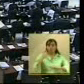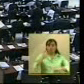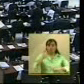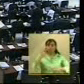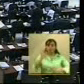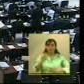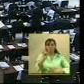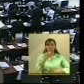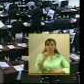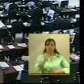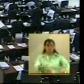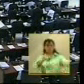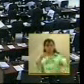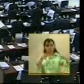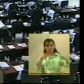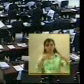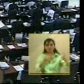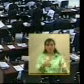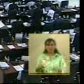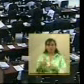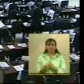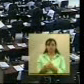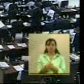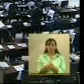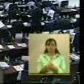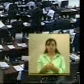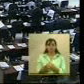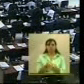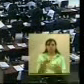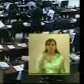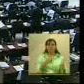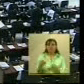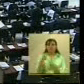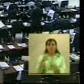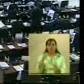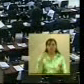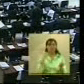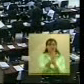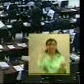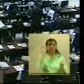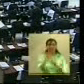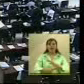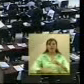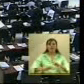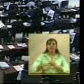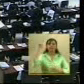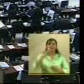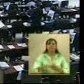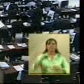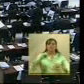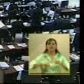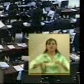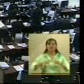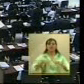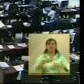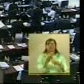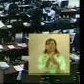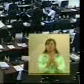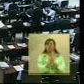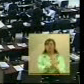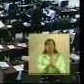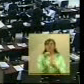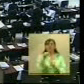Aérea Ecuatoriana, con tanques de guerra y tropas de asalto, ataca la base aérea de Quito, donde estaba solamente resguardada por una